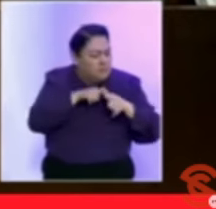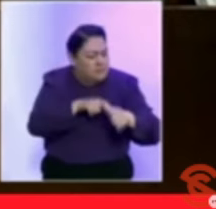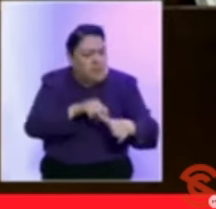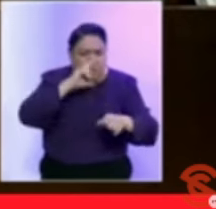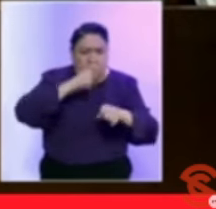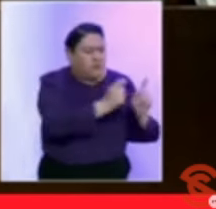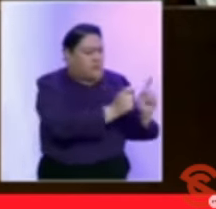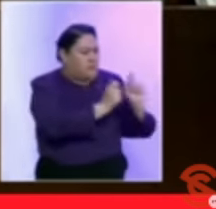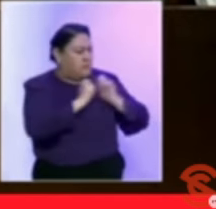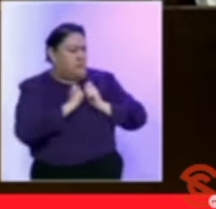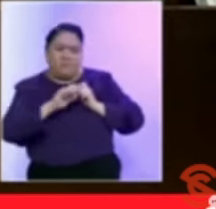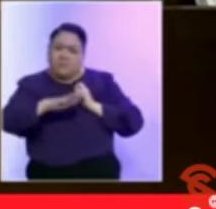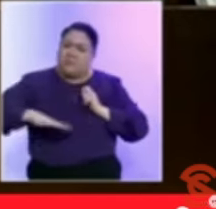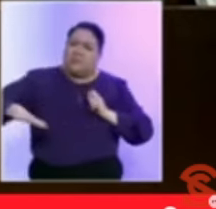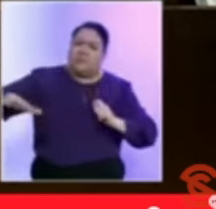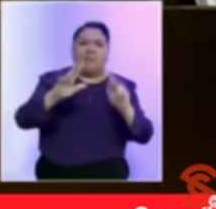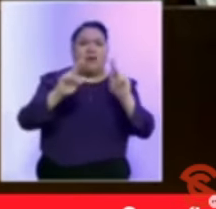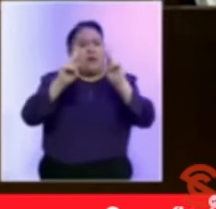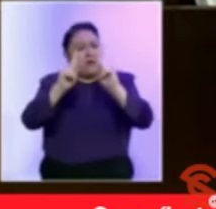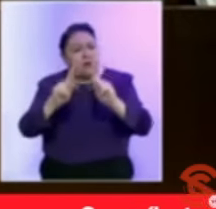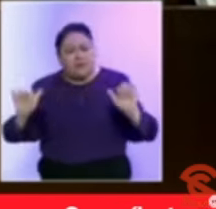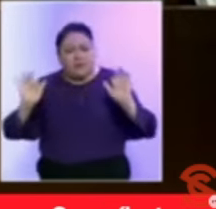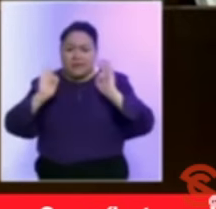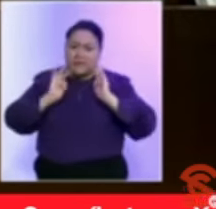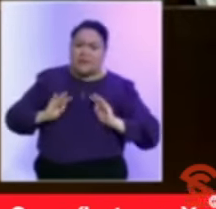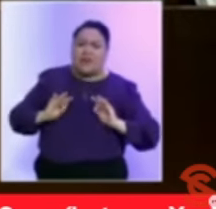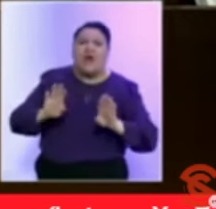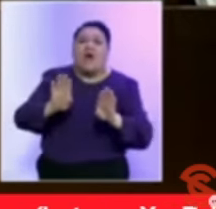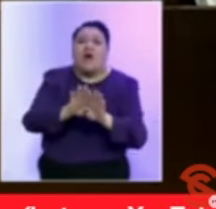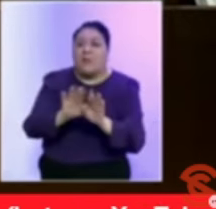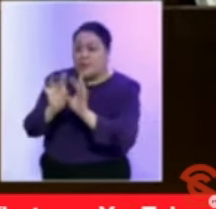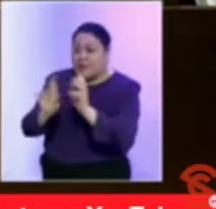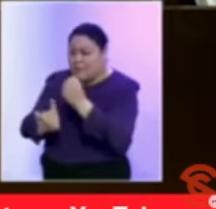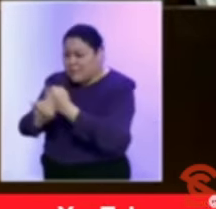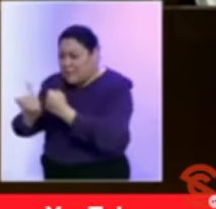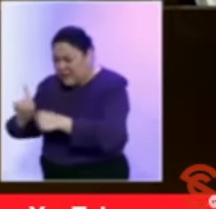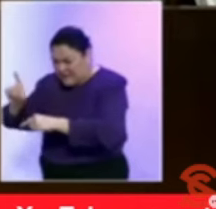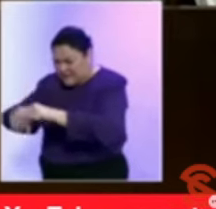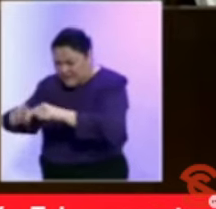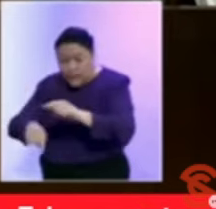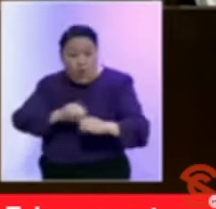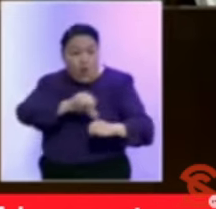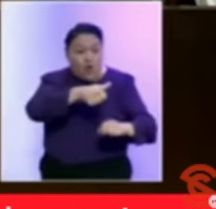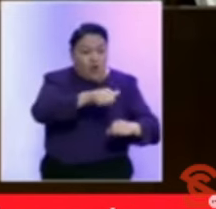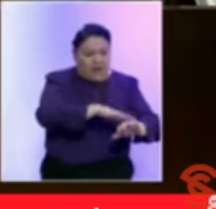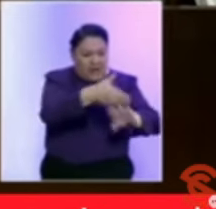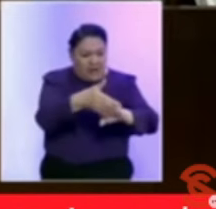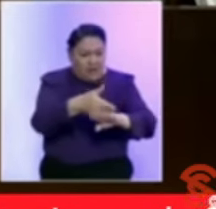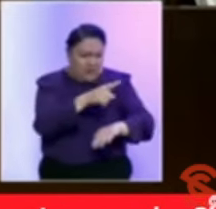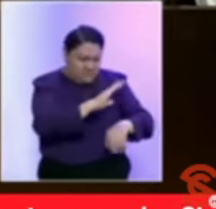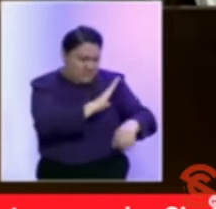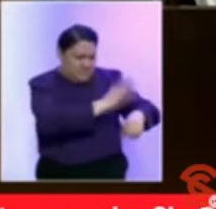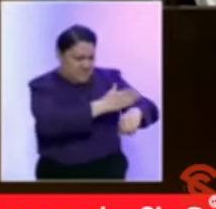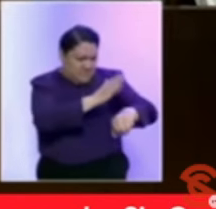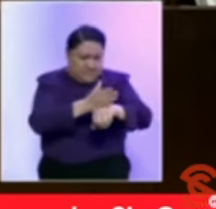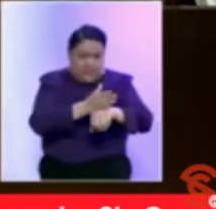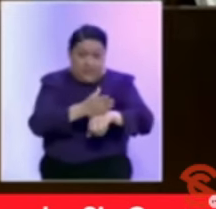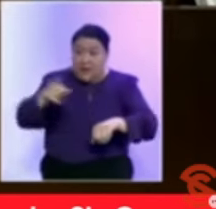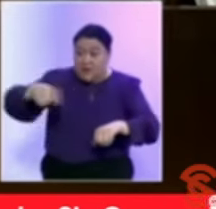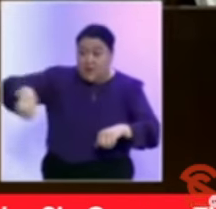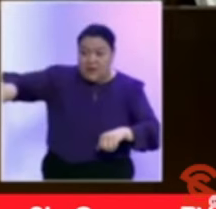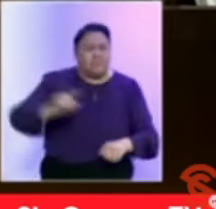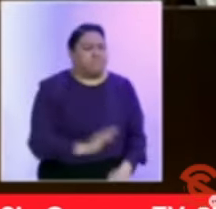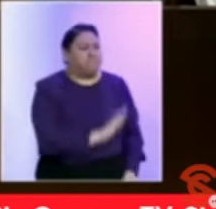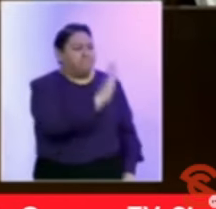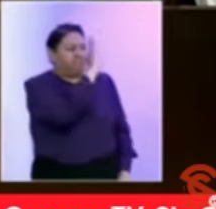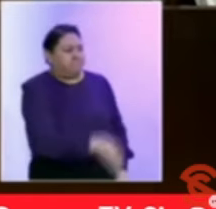paz atendiendo las causas y abatiendo la impunidad y el pueblo lo aprobó con su